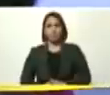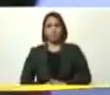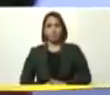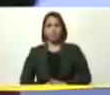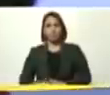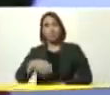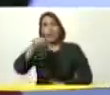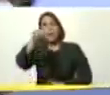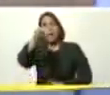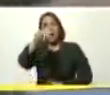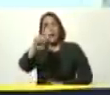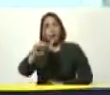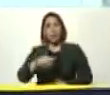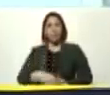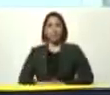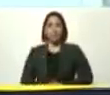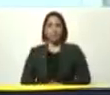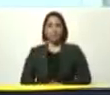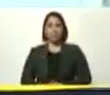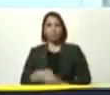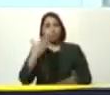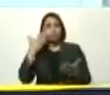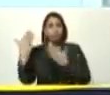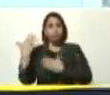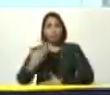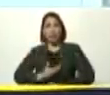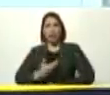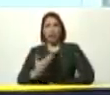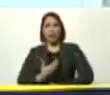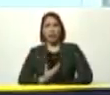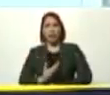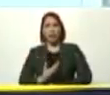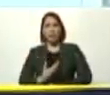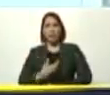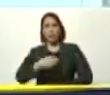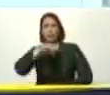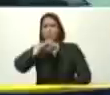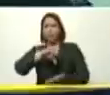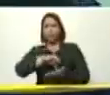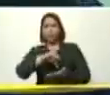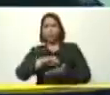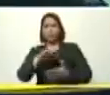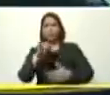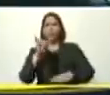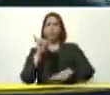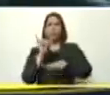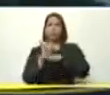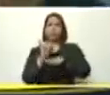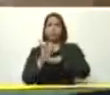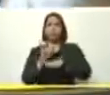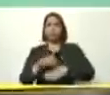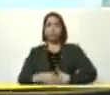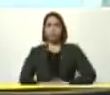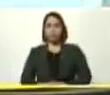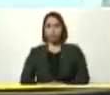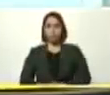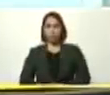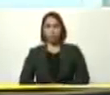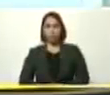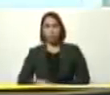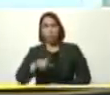Ana Fuentes. El alcalde de Cumaná, municipio Sucre, del estado Sucre,